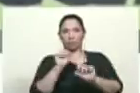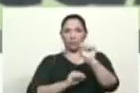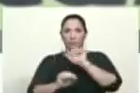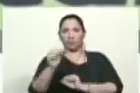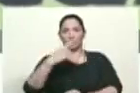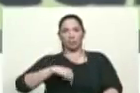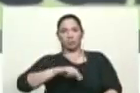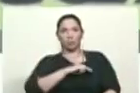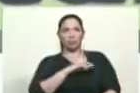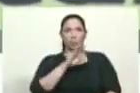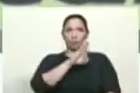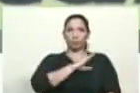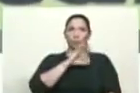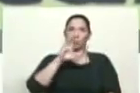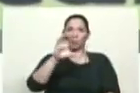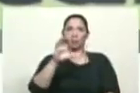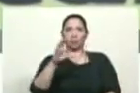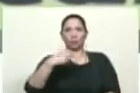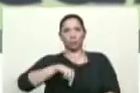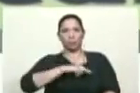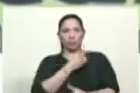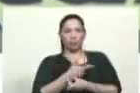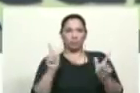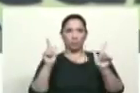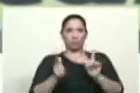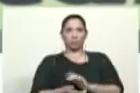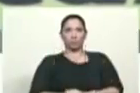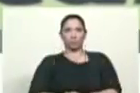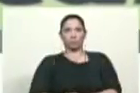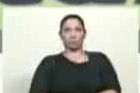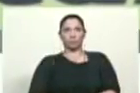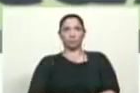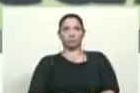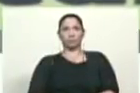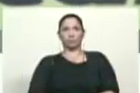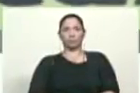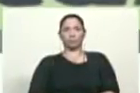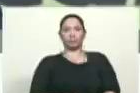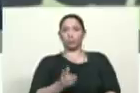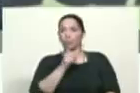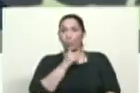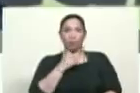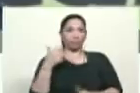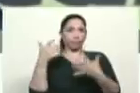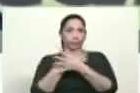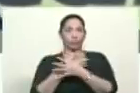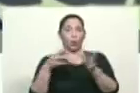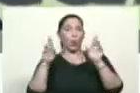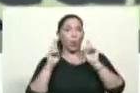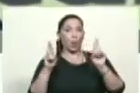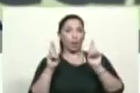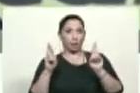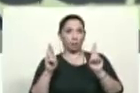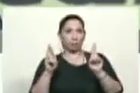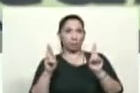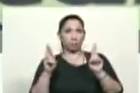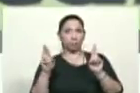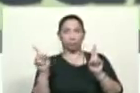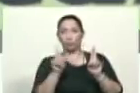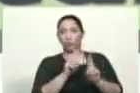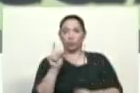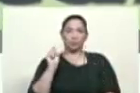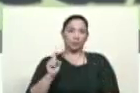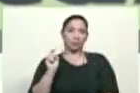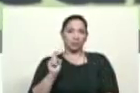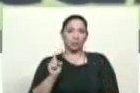nuestra soberanía, de nuestra libertad. No tenemos duda. Ojalá no sea necesario, también lo